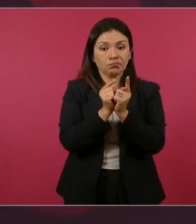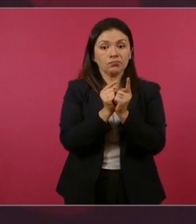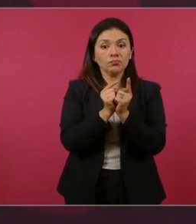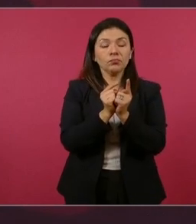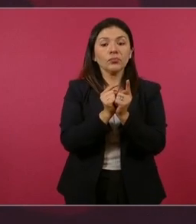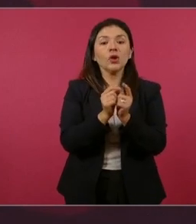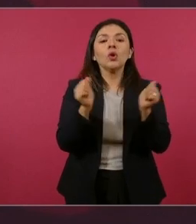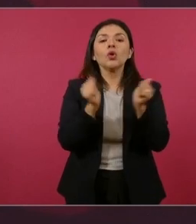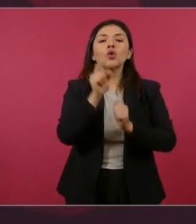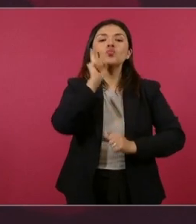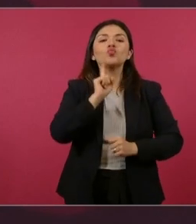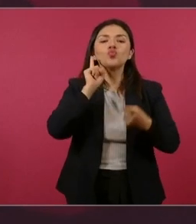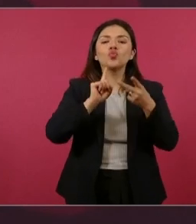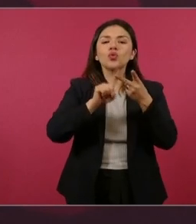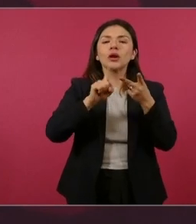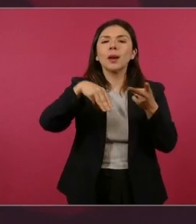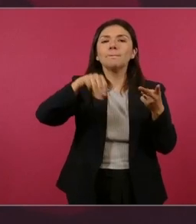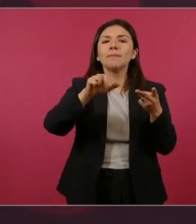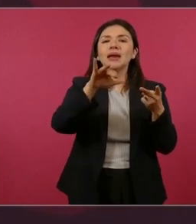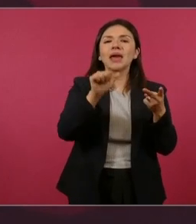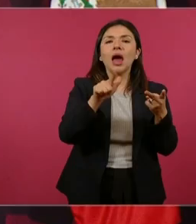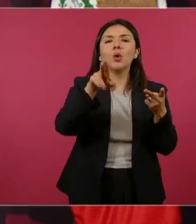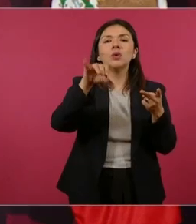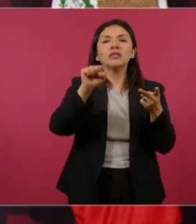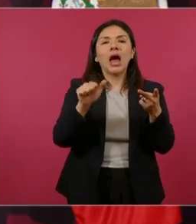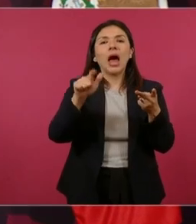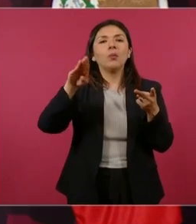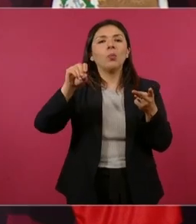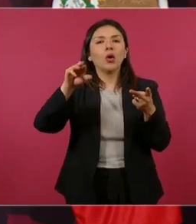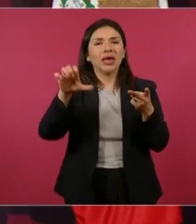con María Luisa Albores, con los dos.